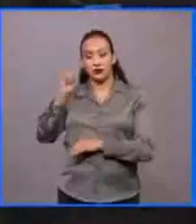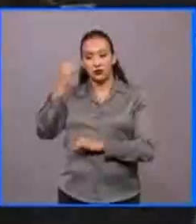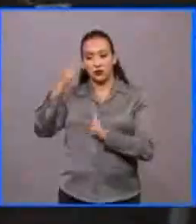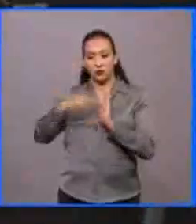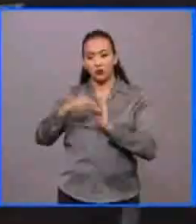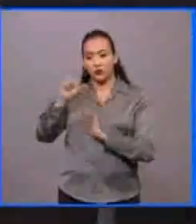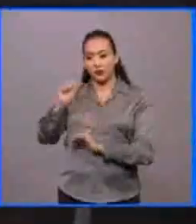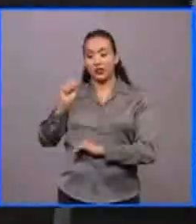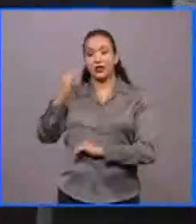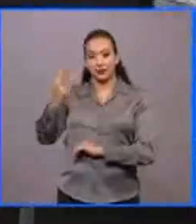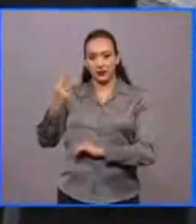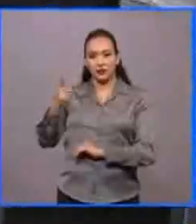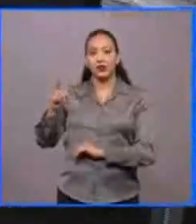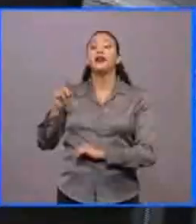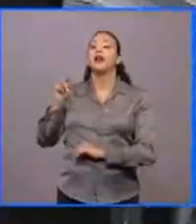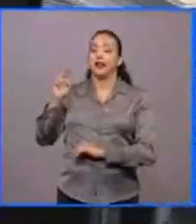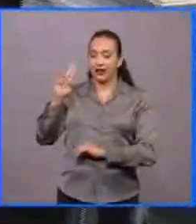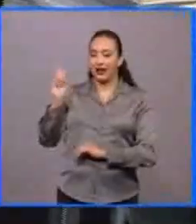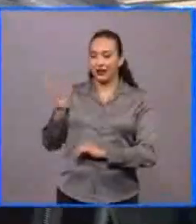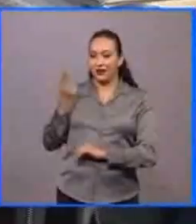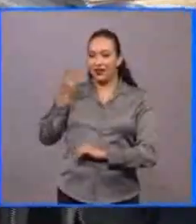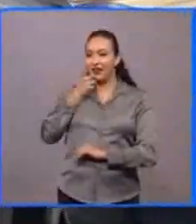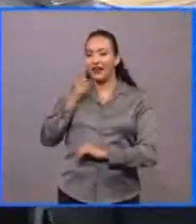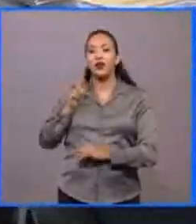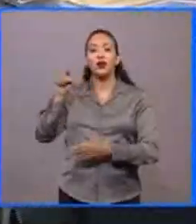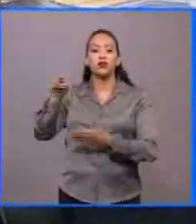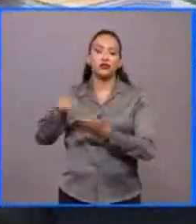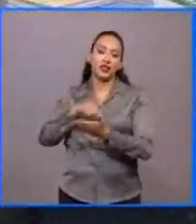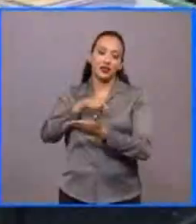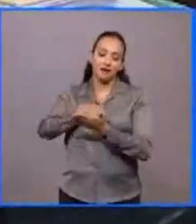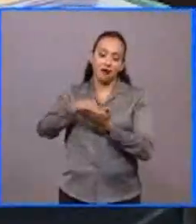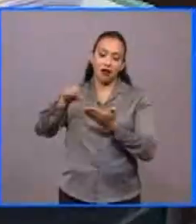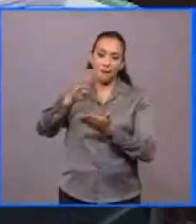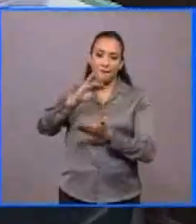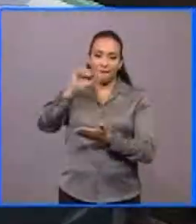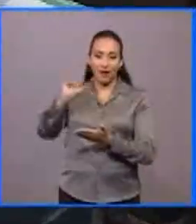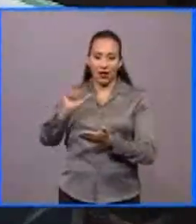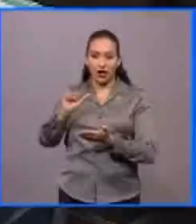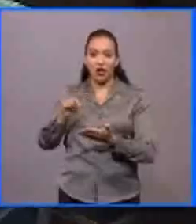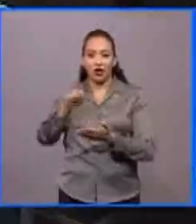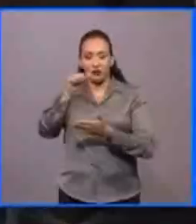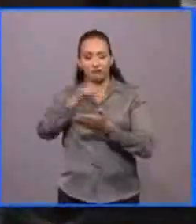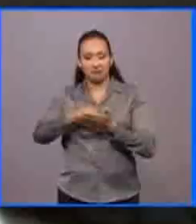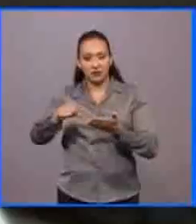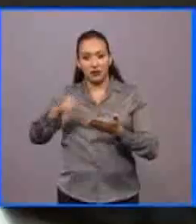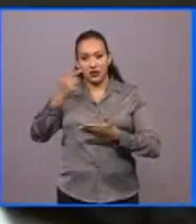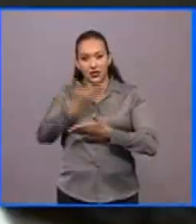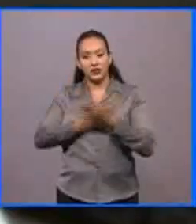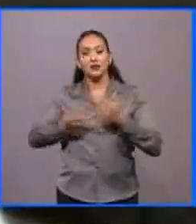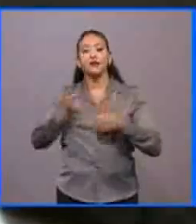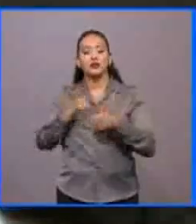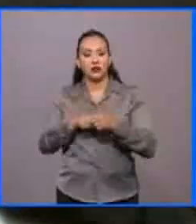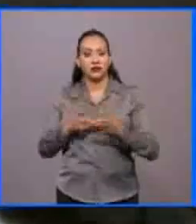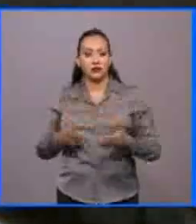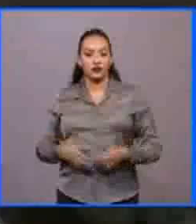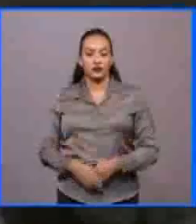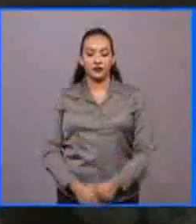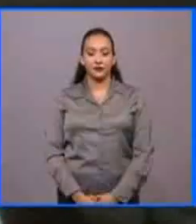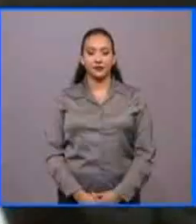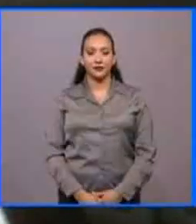de 2023, mediante la cual se canceló su ciclo académico y se le dio de baja del servicio social.